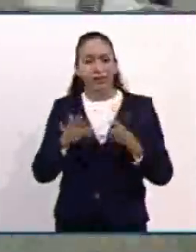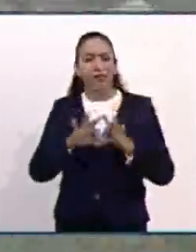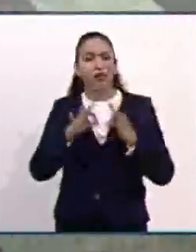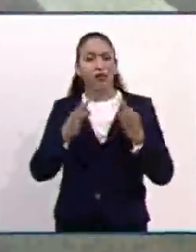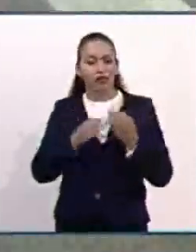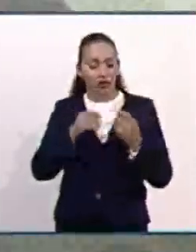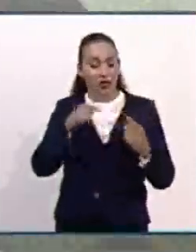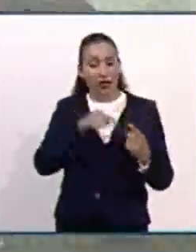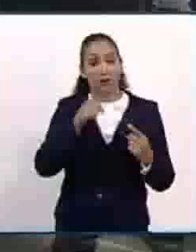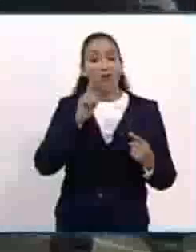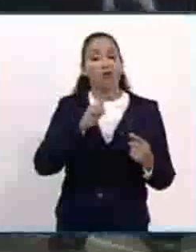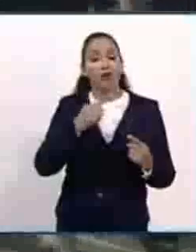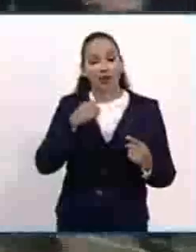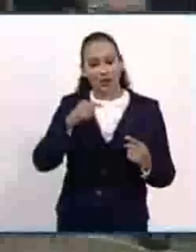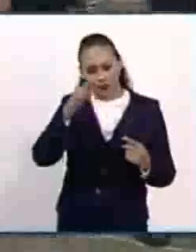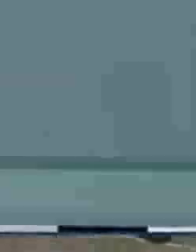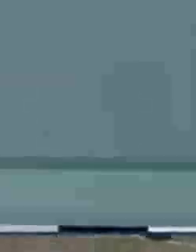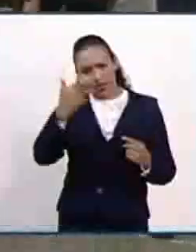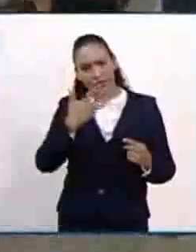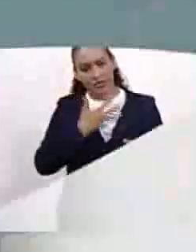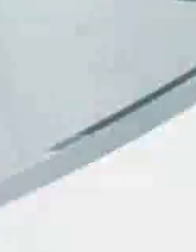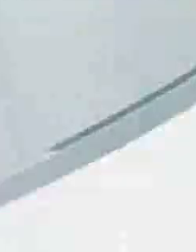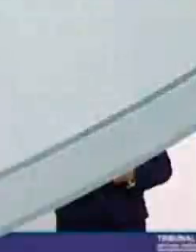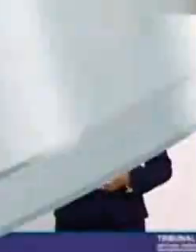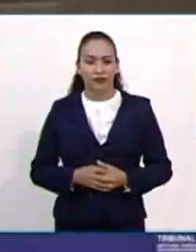eran razonables y proporcionales.